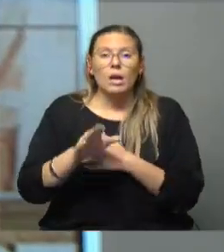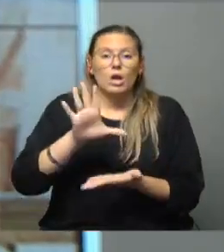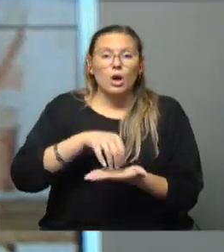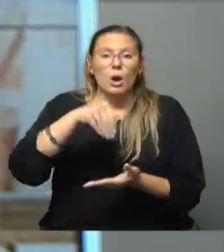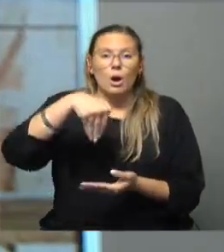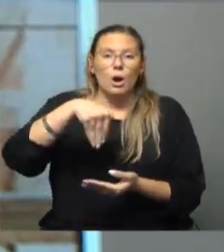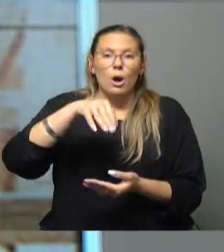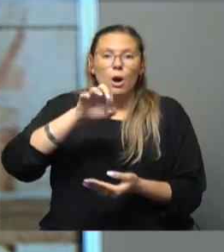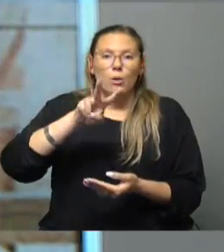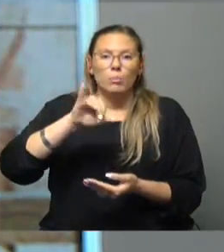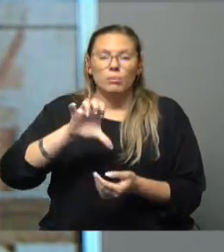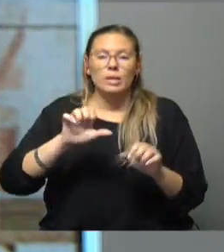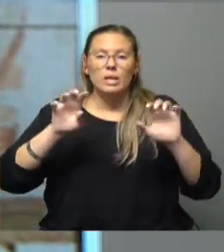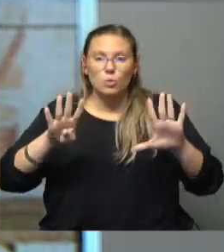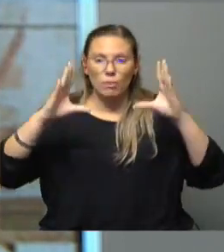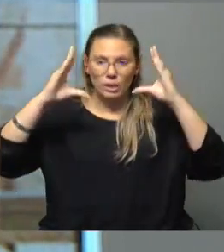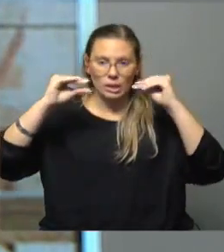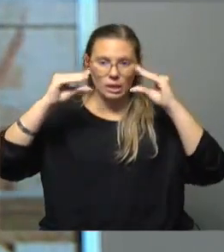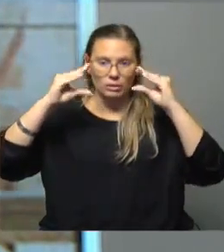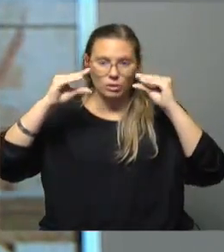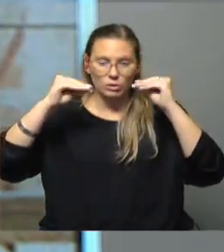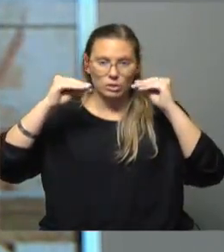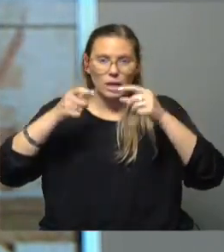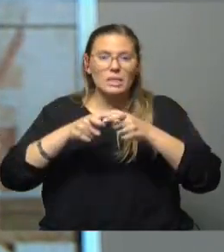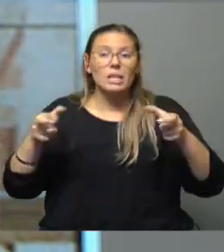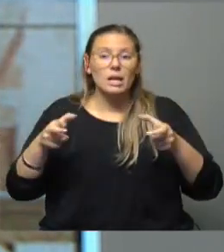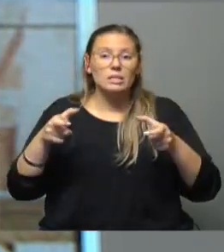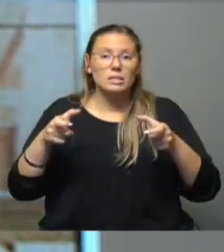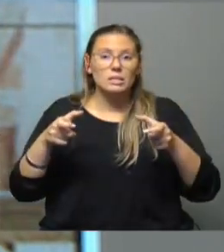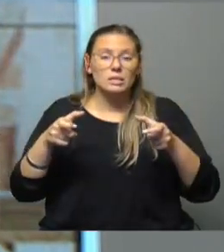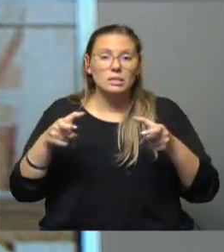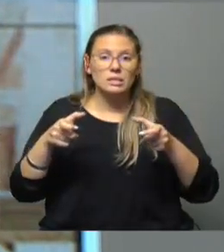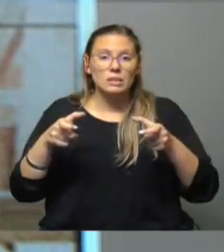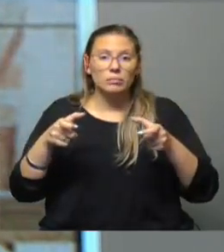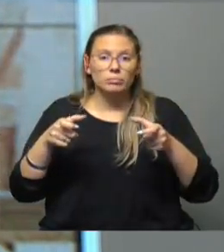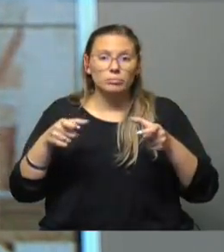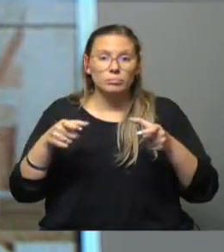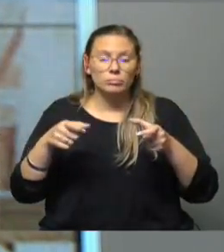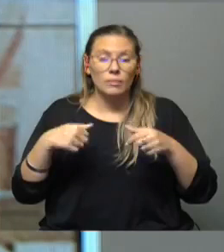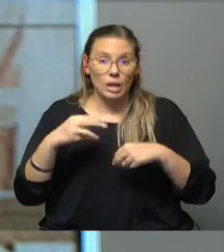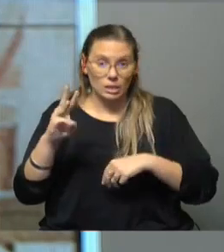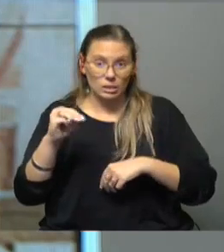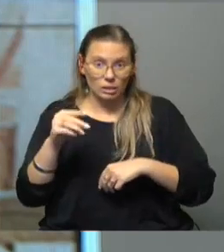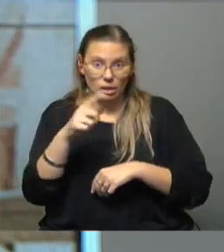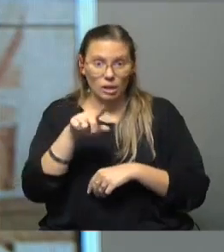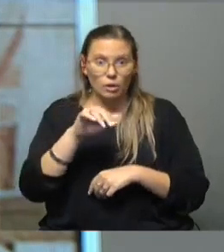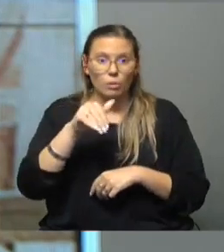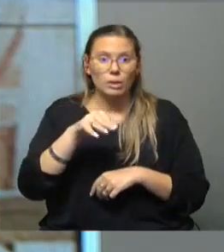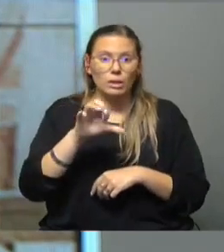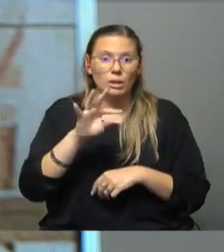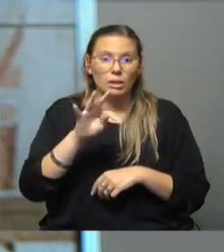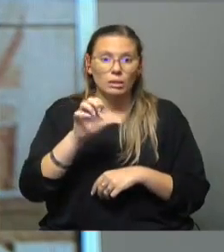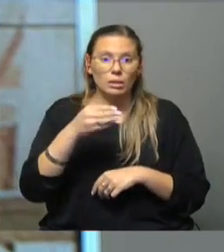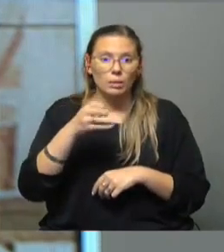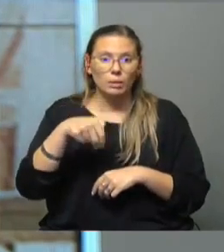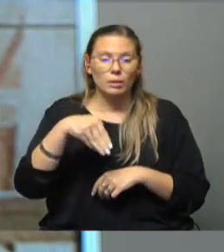Movie a las 9 de la noche. ¿Las entradas? Y las entradas, entras ahí a mi Instagram, que es @EstebanMenis. Sí. Esteban